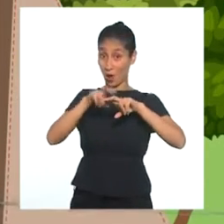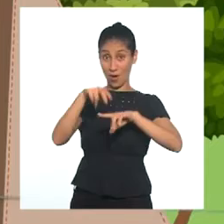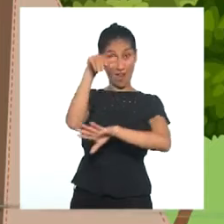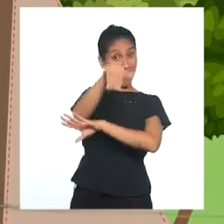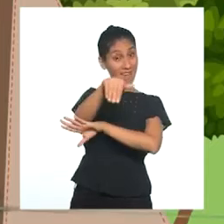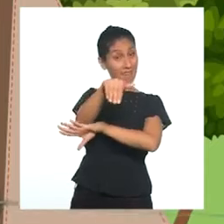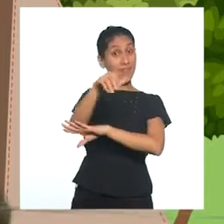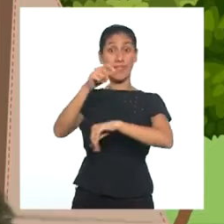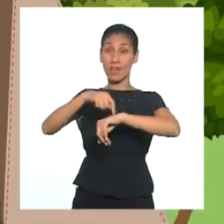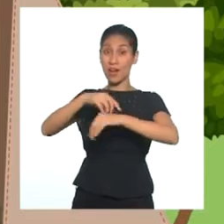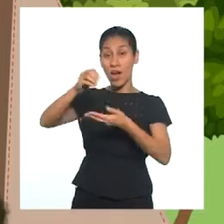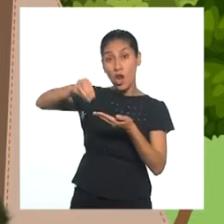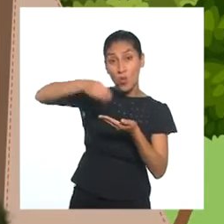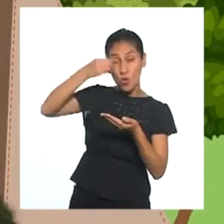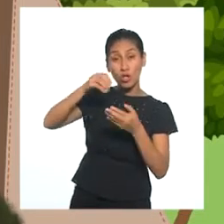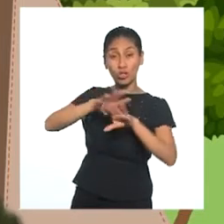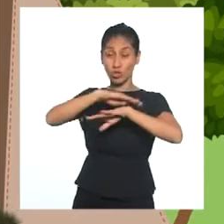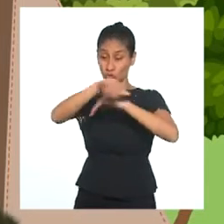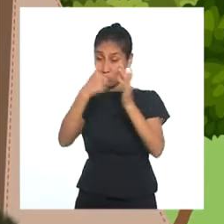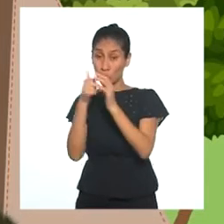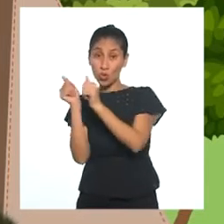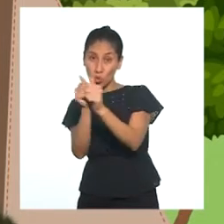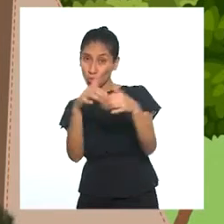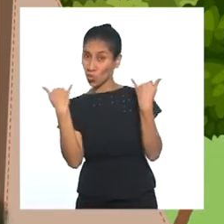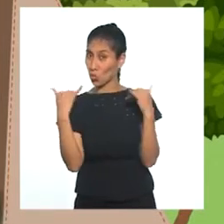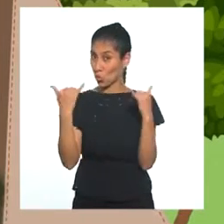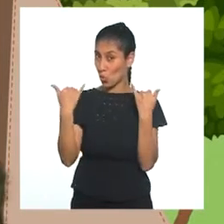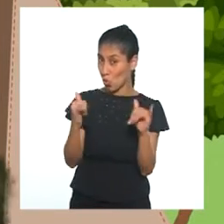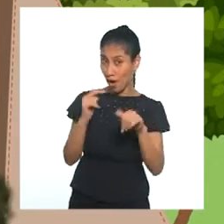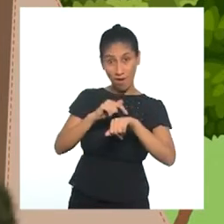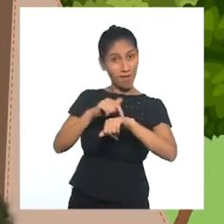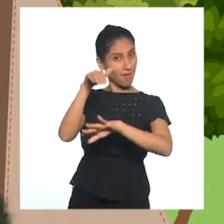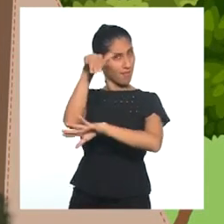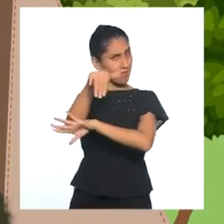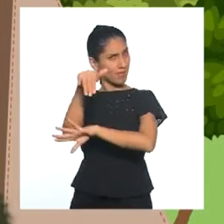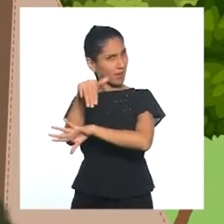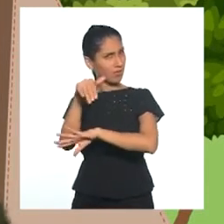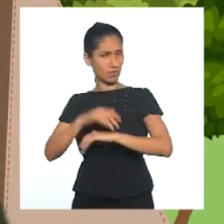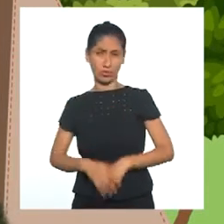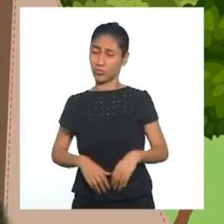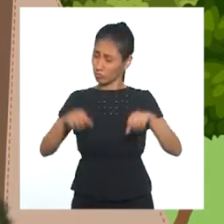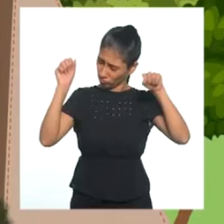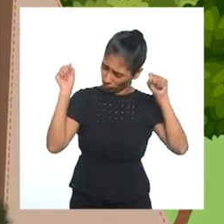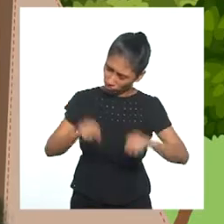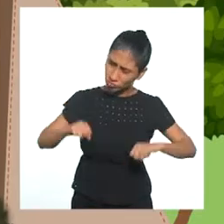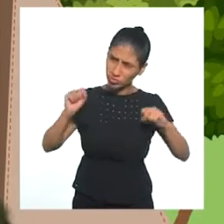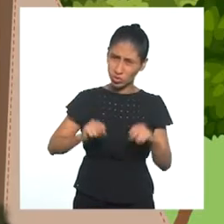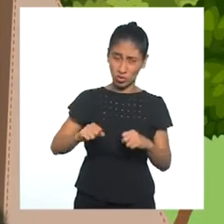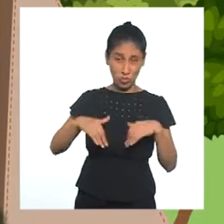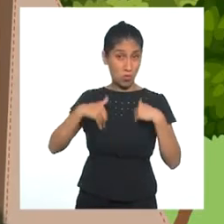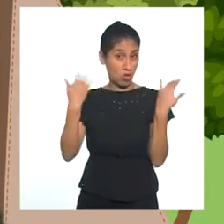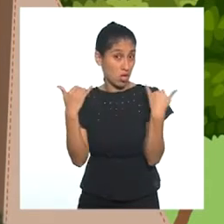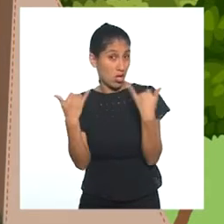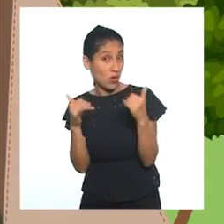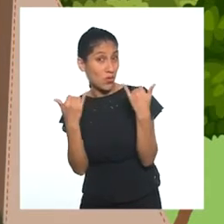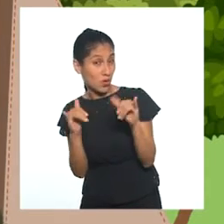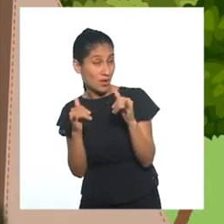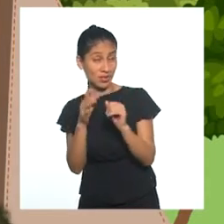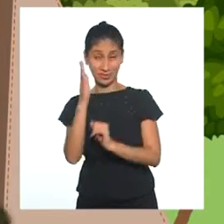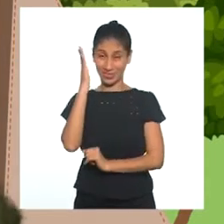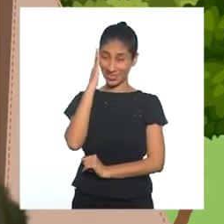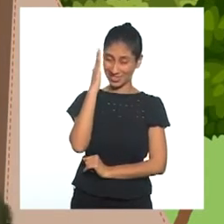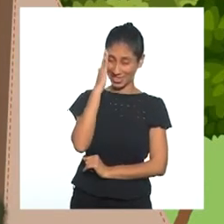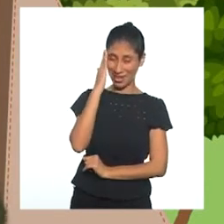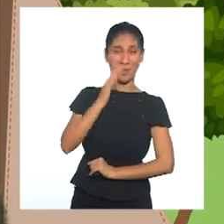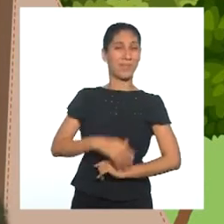almuerzo. ¡Claro! Incluso alguien podría jugarlo. Ya saben, para